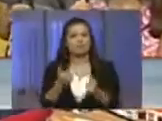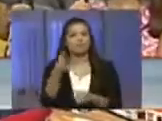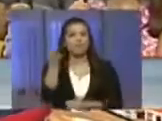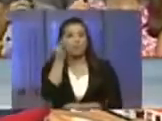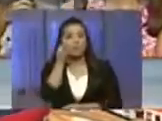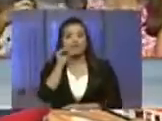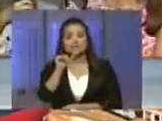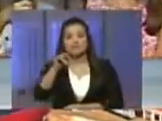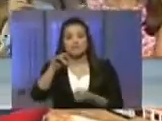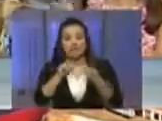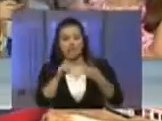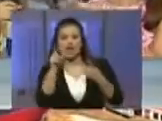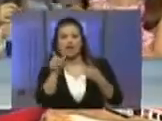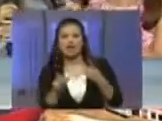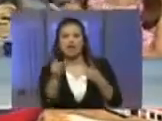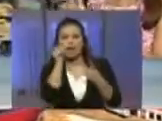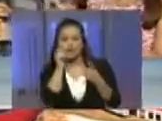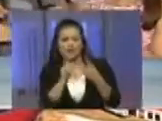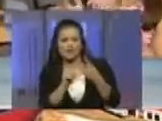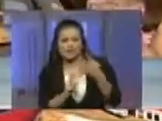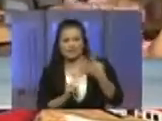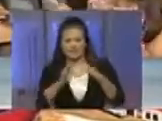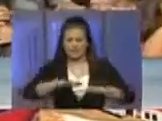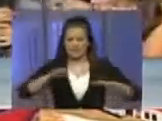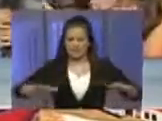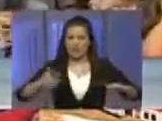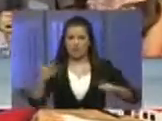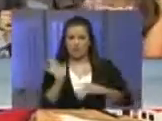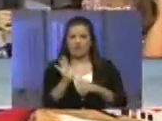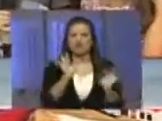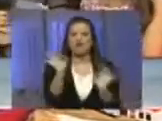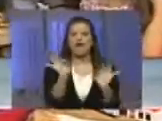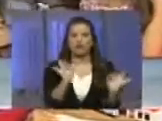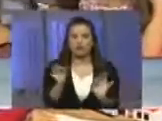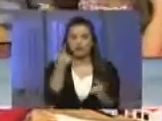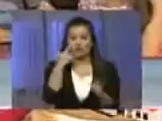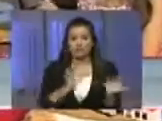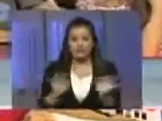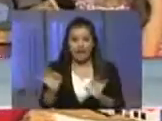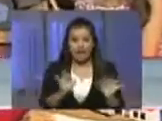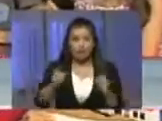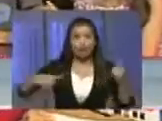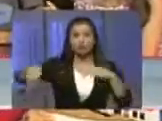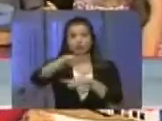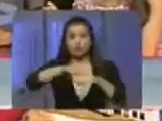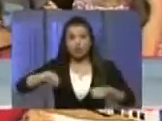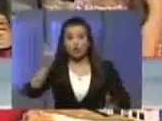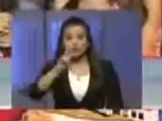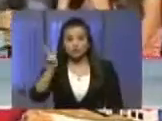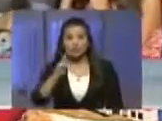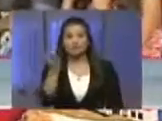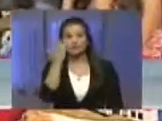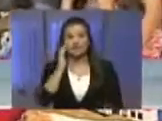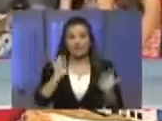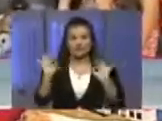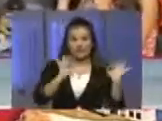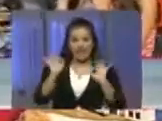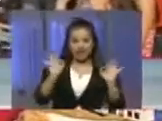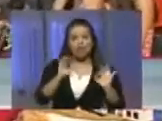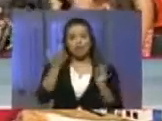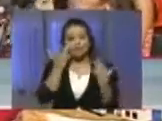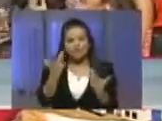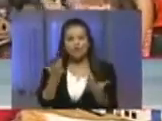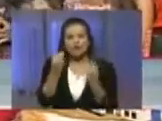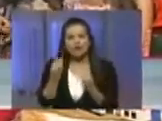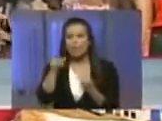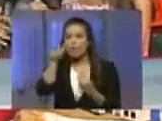sal sebn garc y peroso para que todo el país escuche el sentimiento